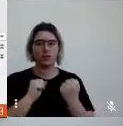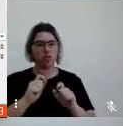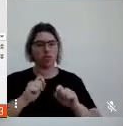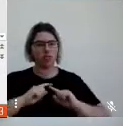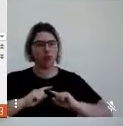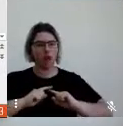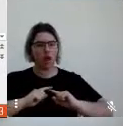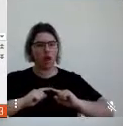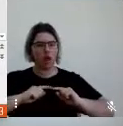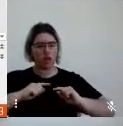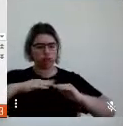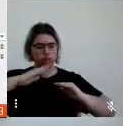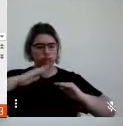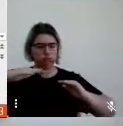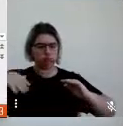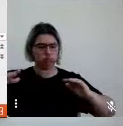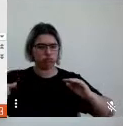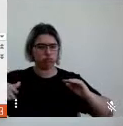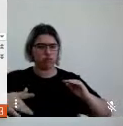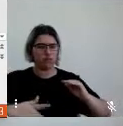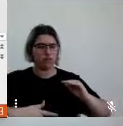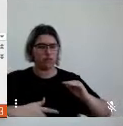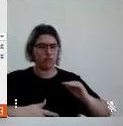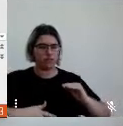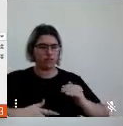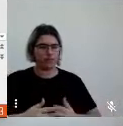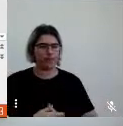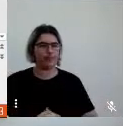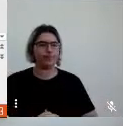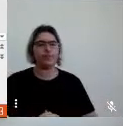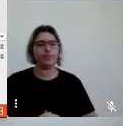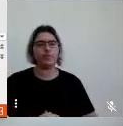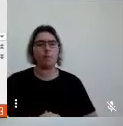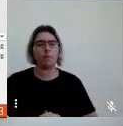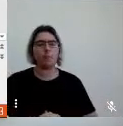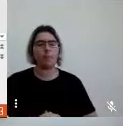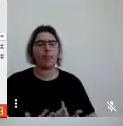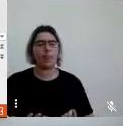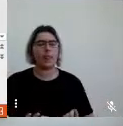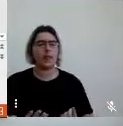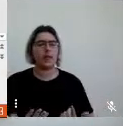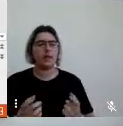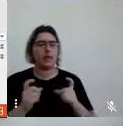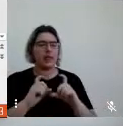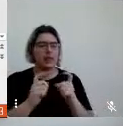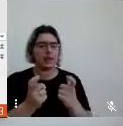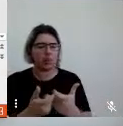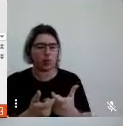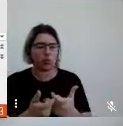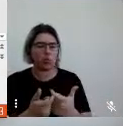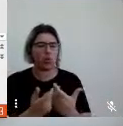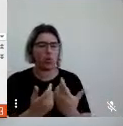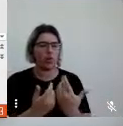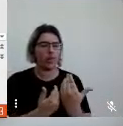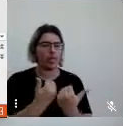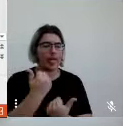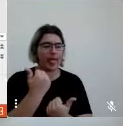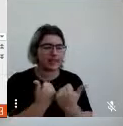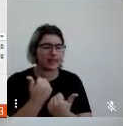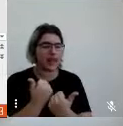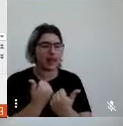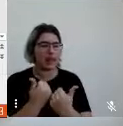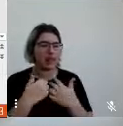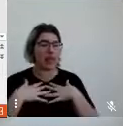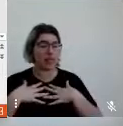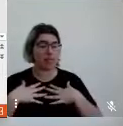irregularidades a nivel de nuestra microbiota. Antes de una reunión, antes de un examen, muchas veces las emociones, que